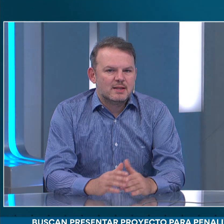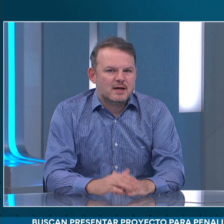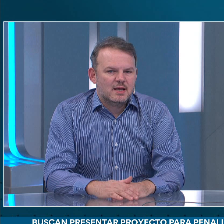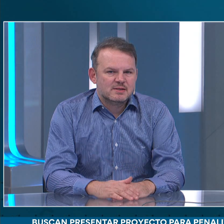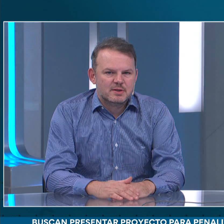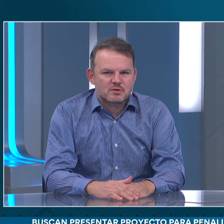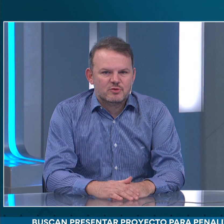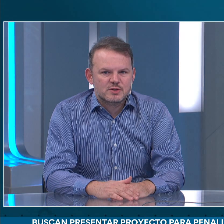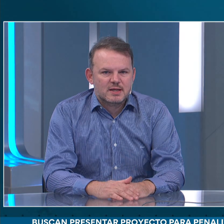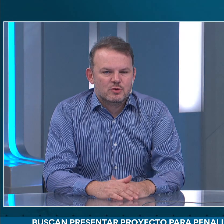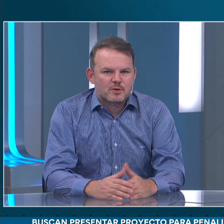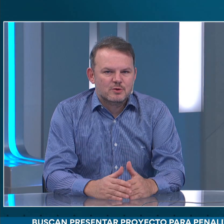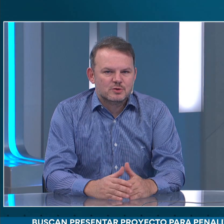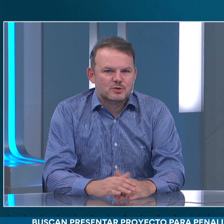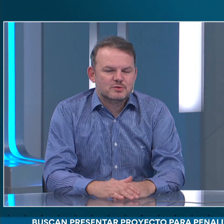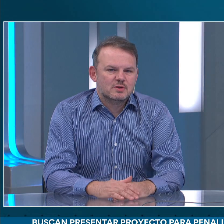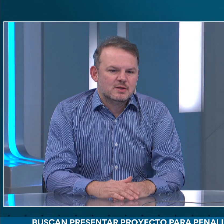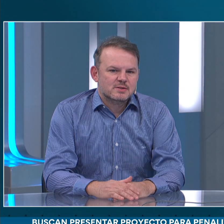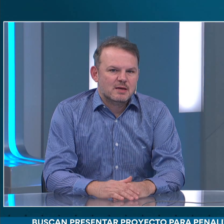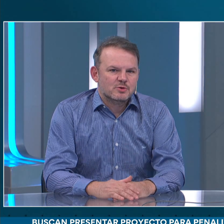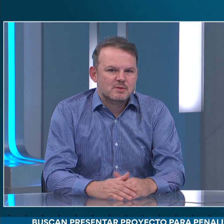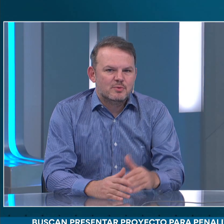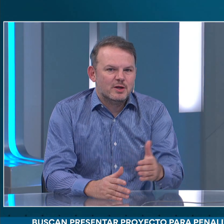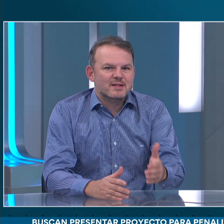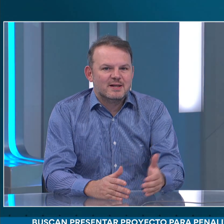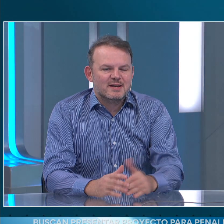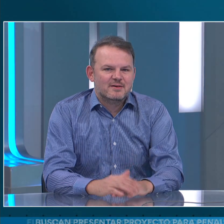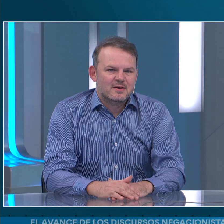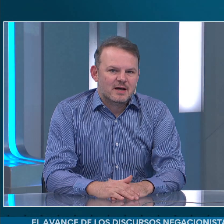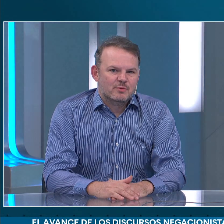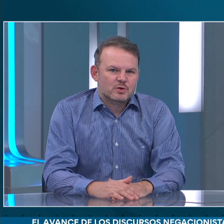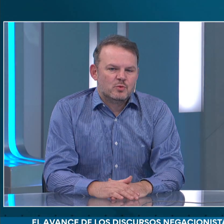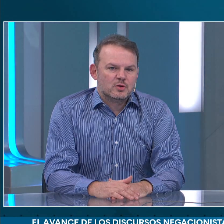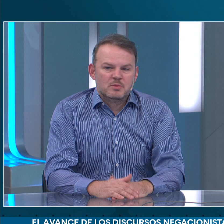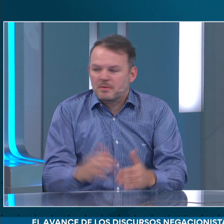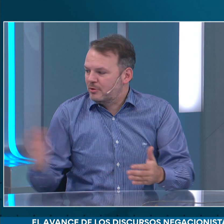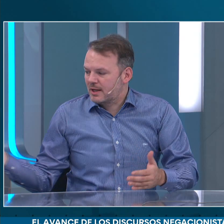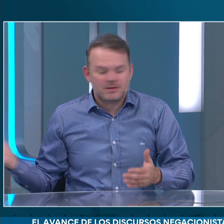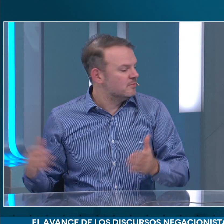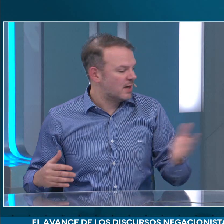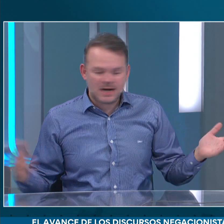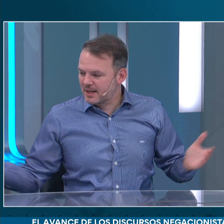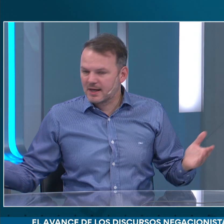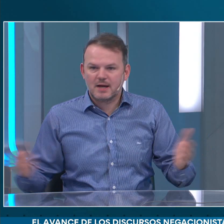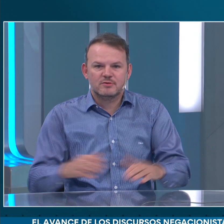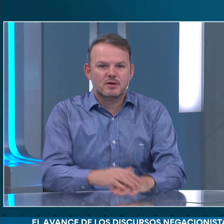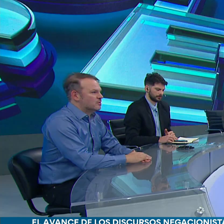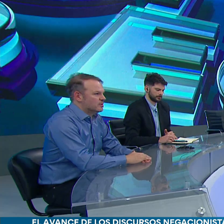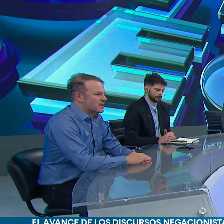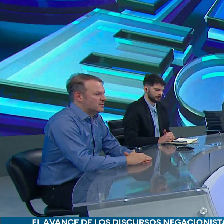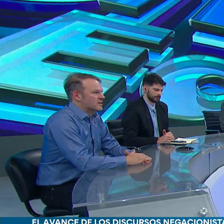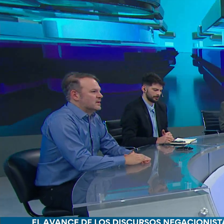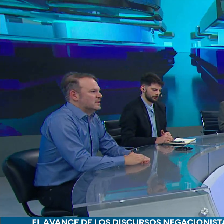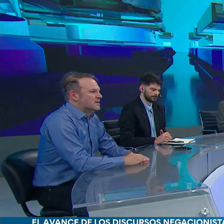herida abierta, la desaparición forzada, todavía nosotros seguimos sin poder enterrar a nuestros muertos. Mi papá no está, ni acá, o sea,